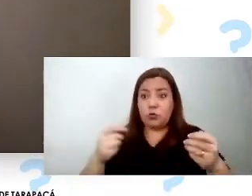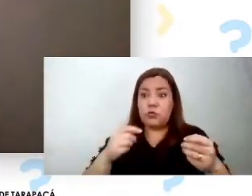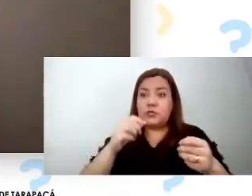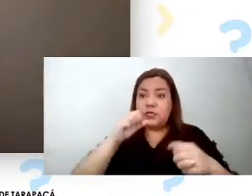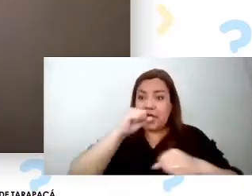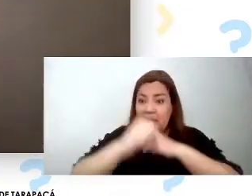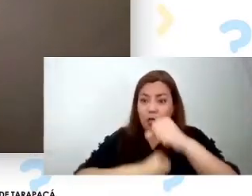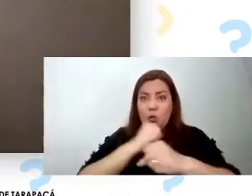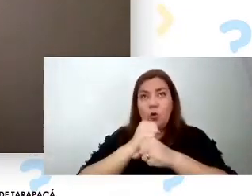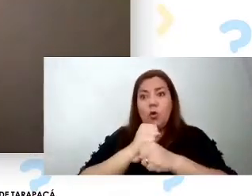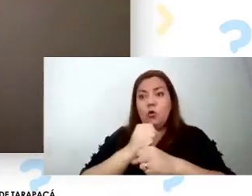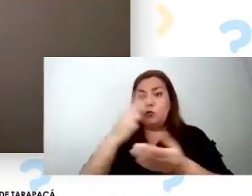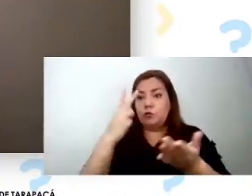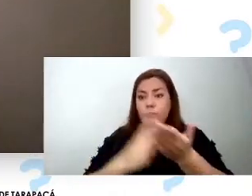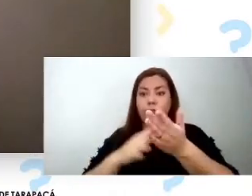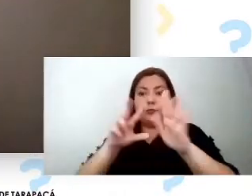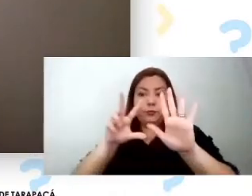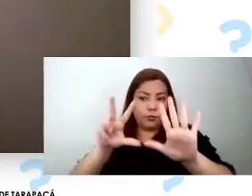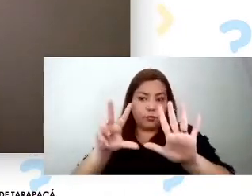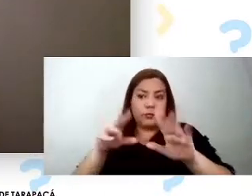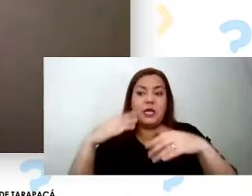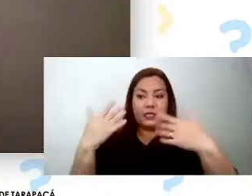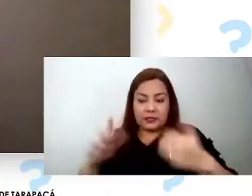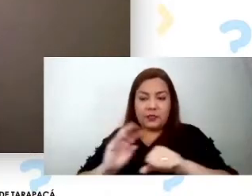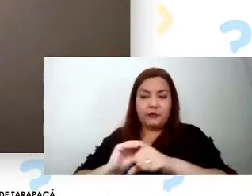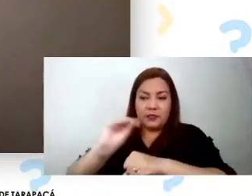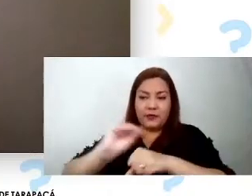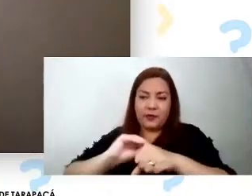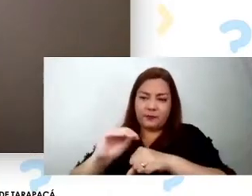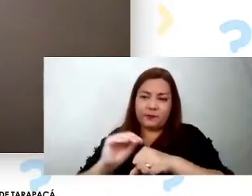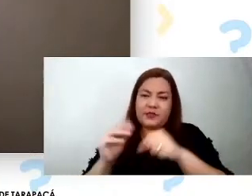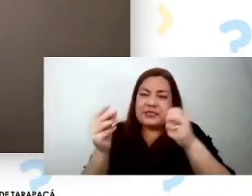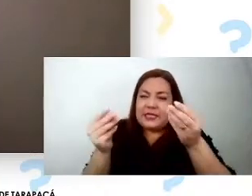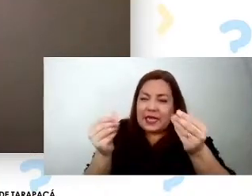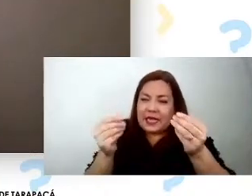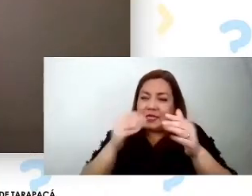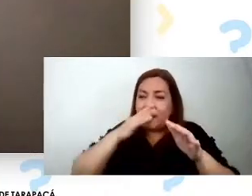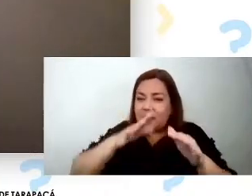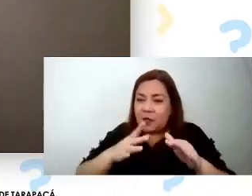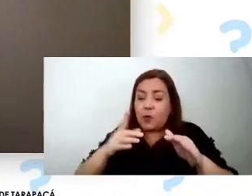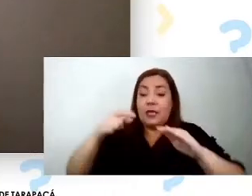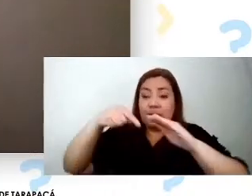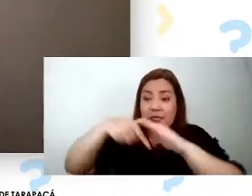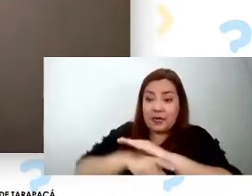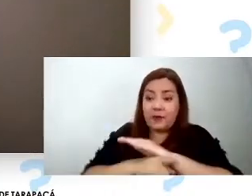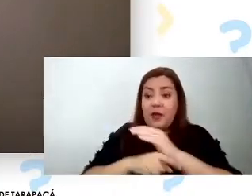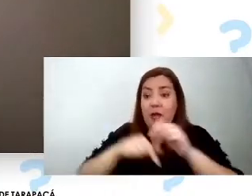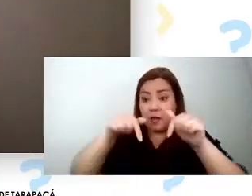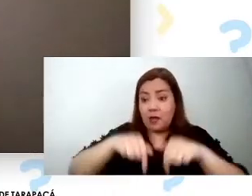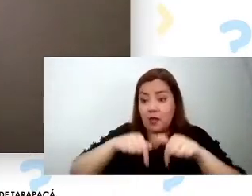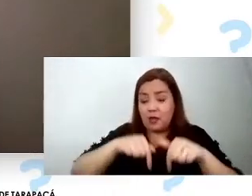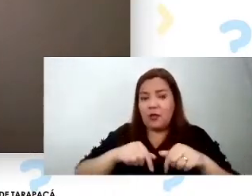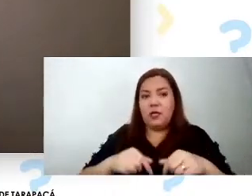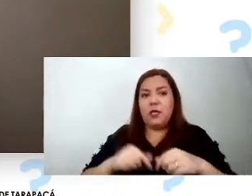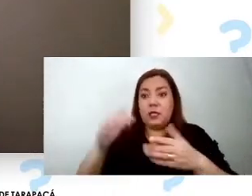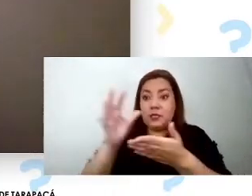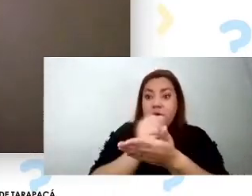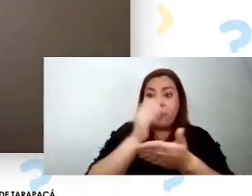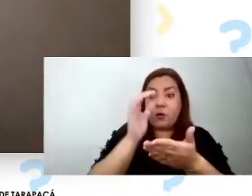que ya advertía, ¿no es cierto?, que la calidad del agua que ingresaba al continente y que estaba recuperándose en